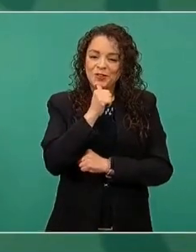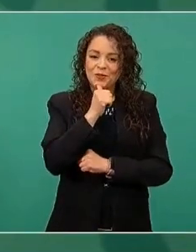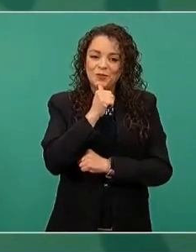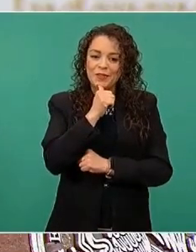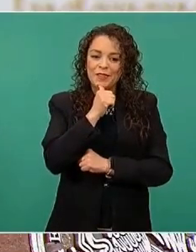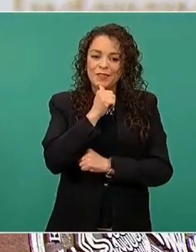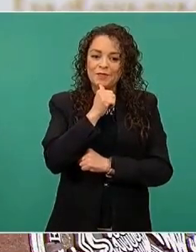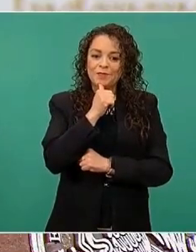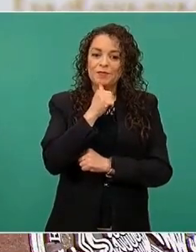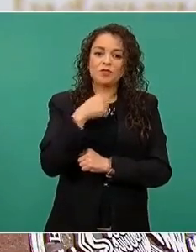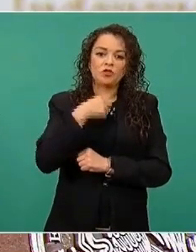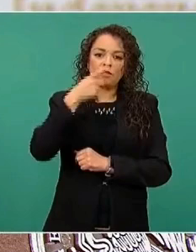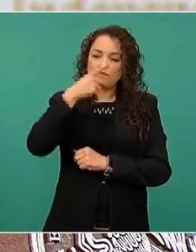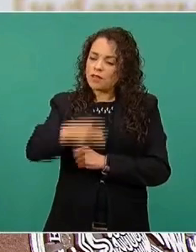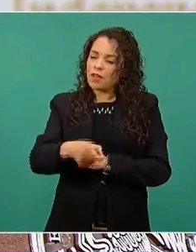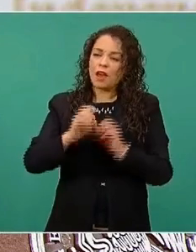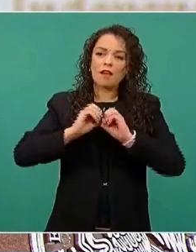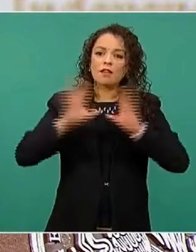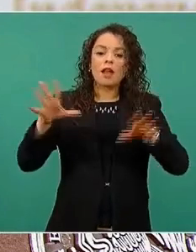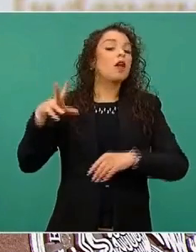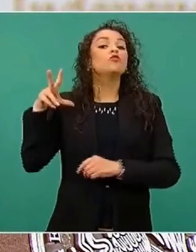les dijimos no.